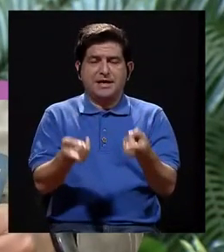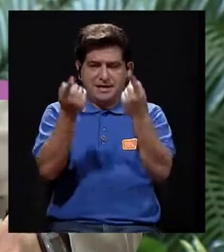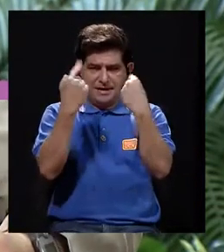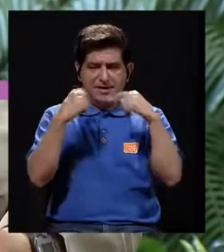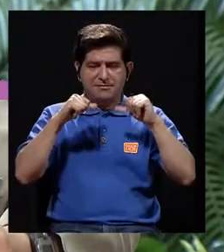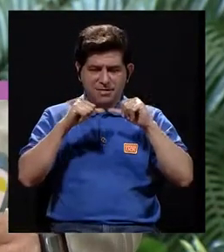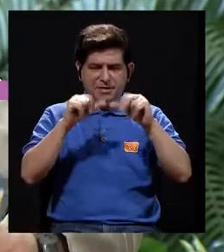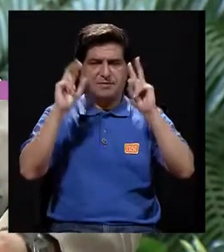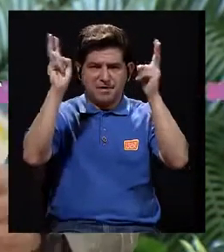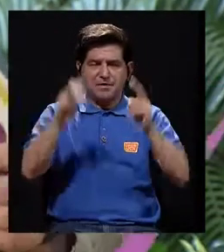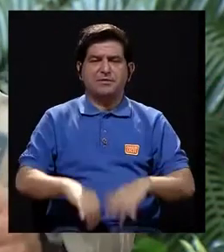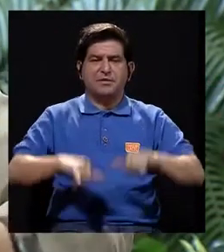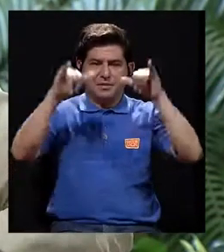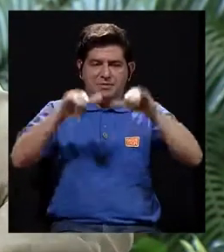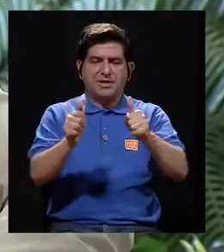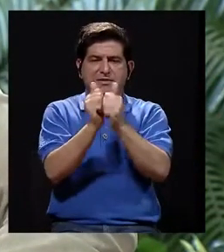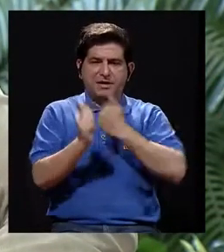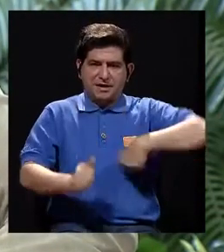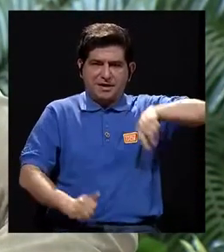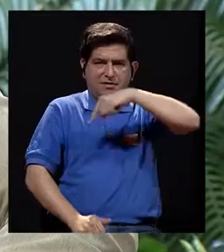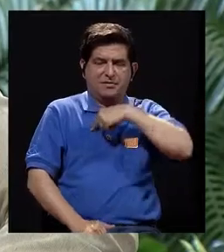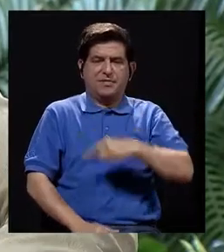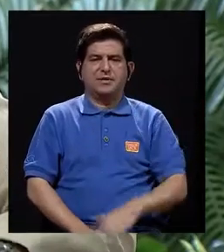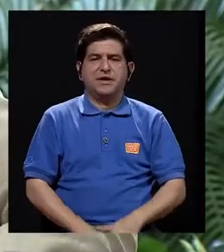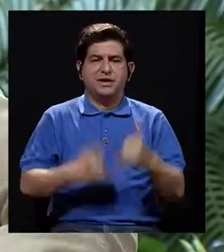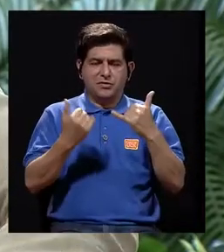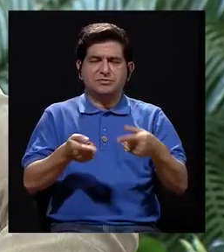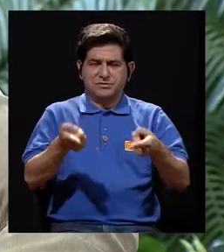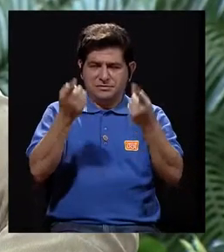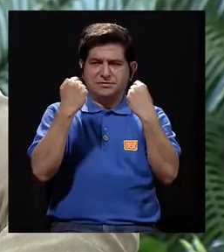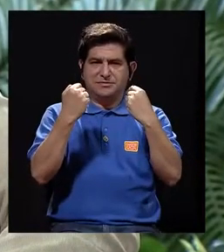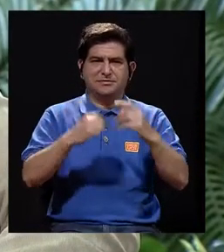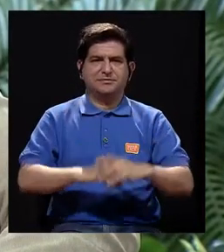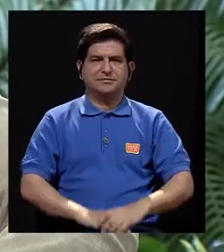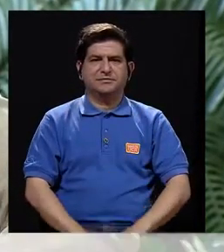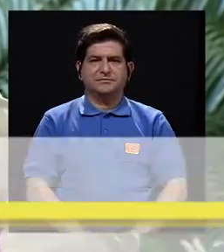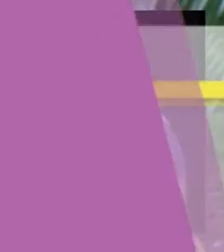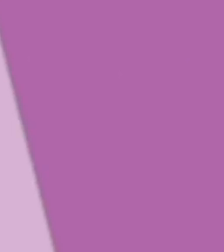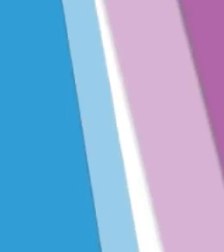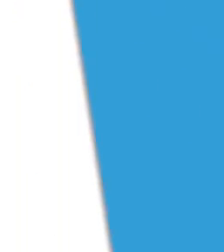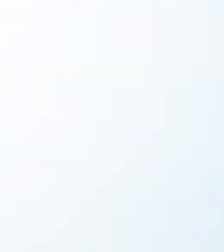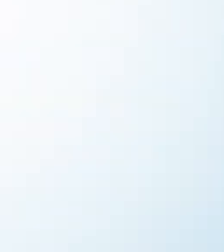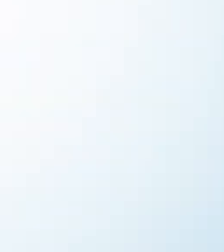y luego retomamos el tema. Por favor, quédense con nosotros y ya casi volvemos.